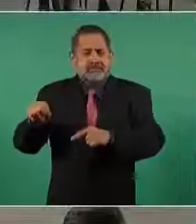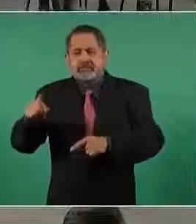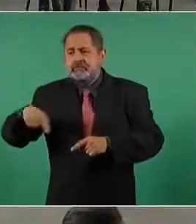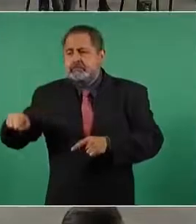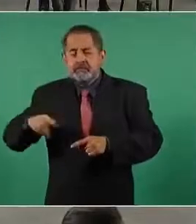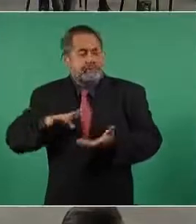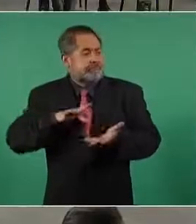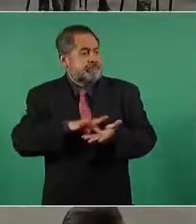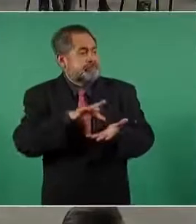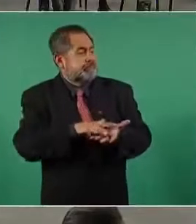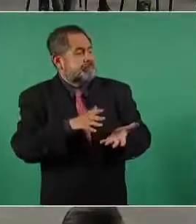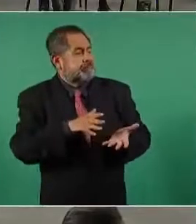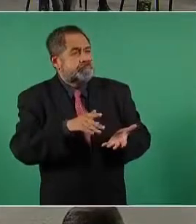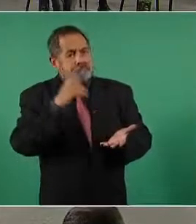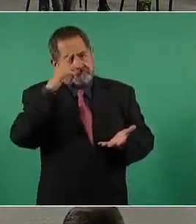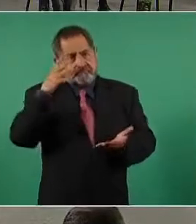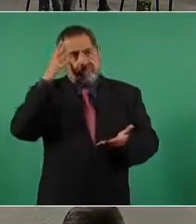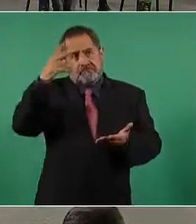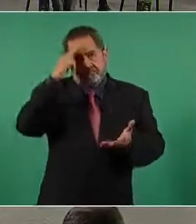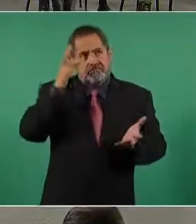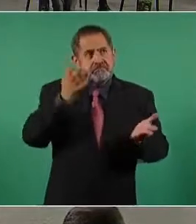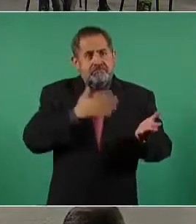apoyar el desarrollo de México.